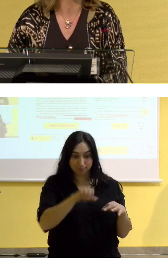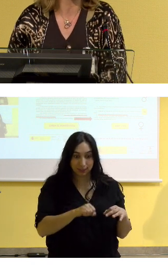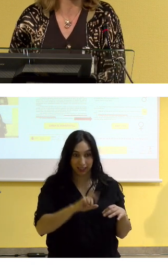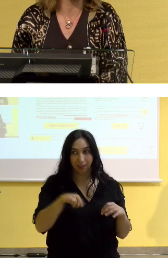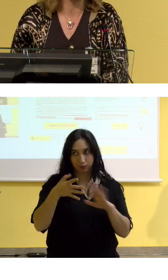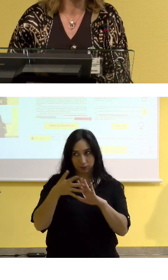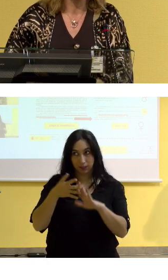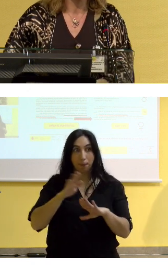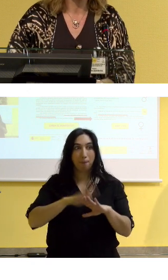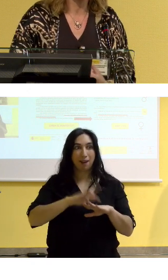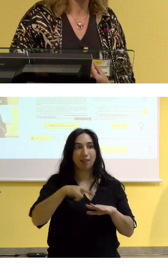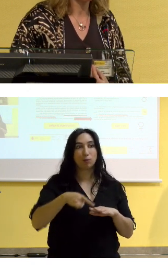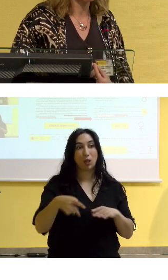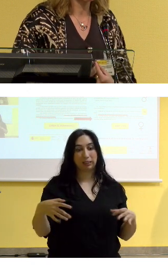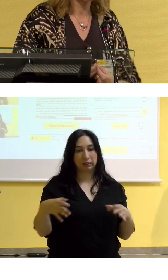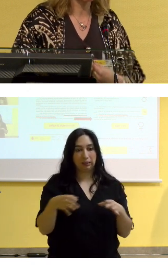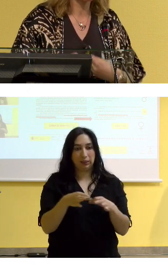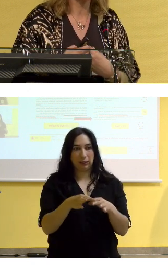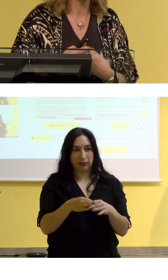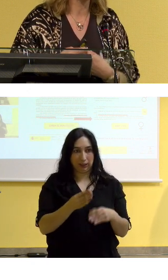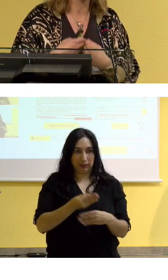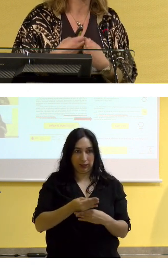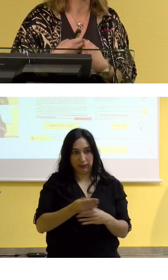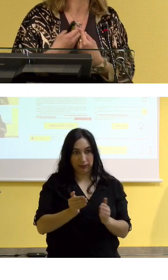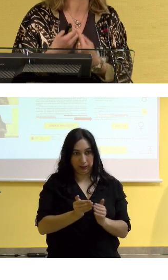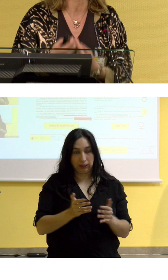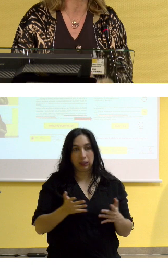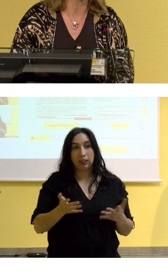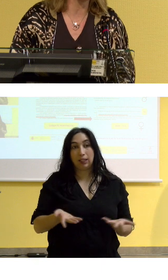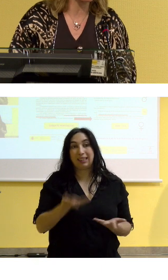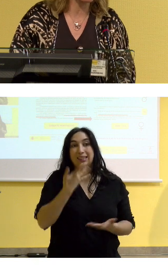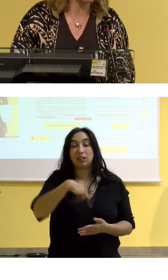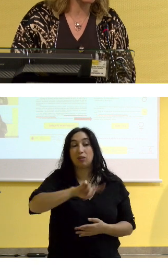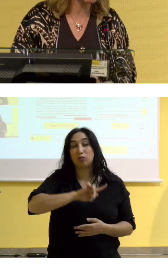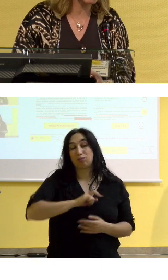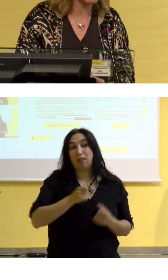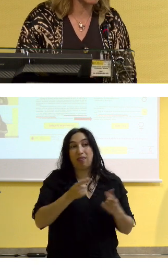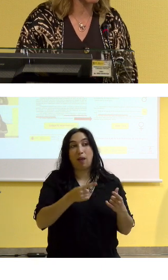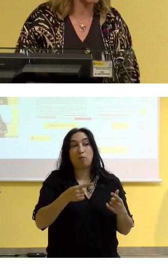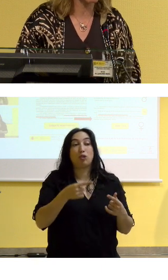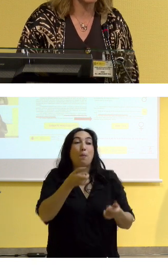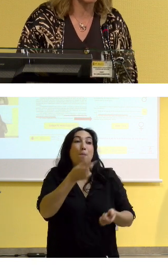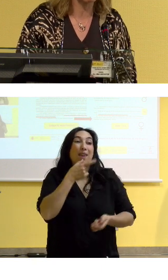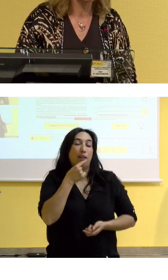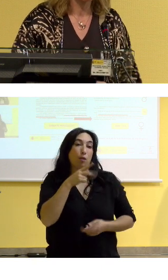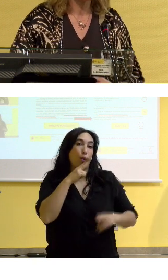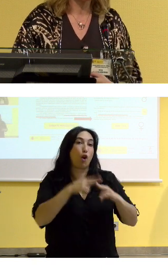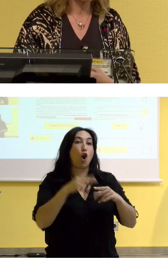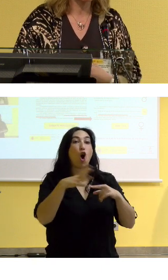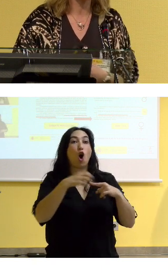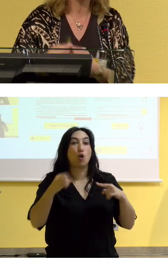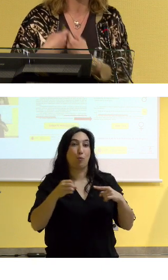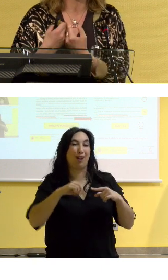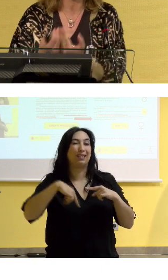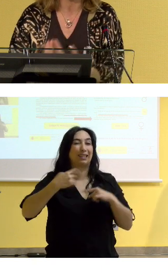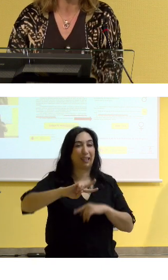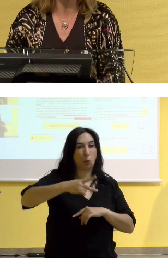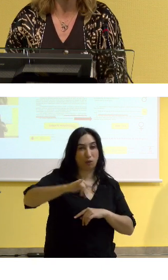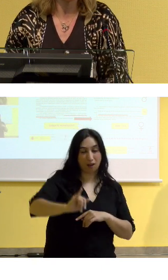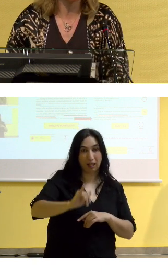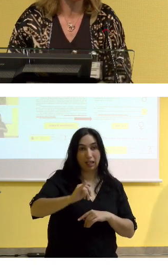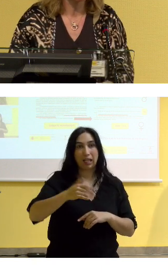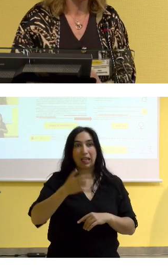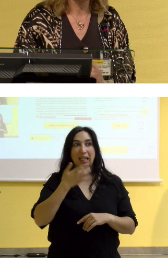tener embriones. Si realmente nosotros vamos a poner una medicación que son hormonas, que tienen su efecto secundario, si esa extracción tenemos que ir a